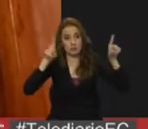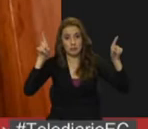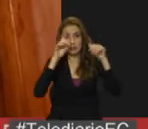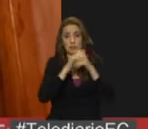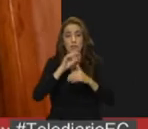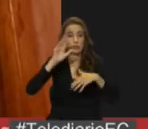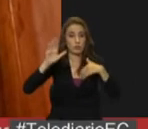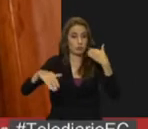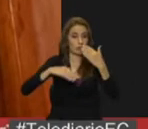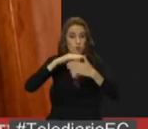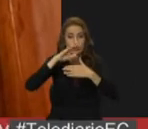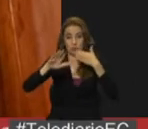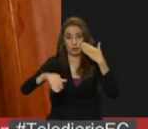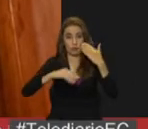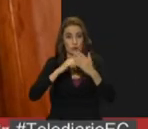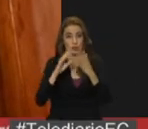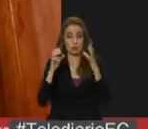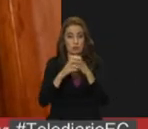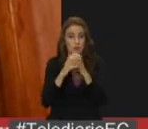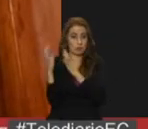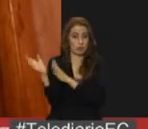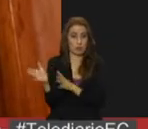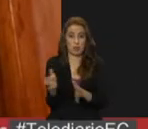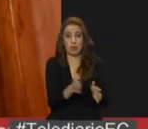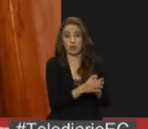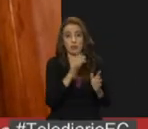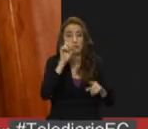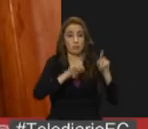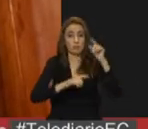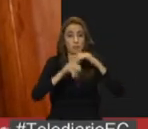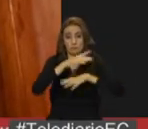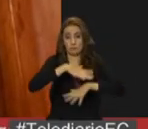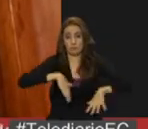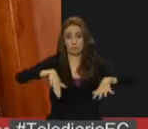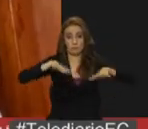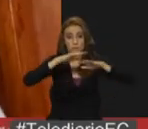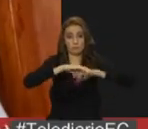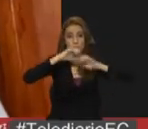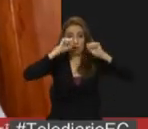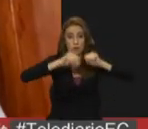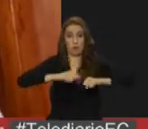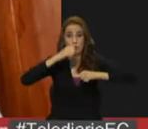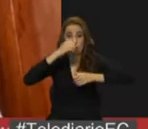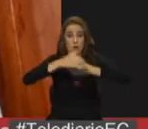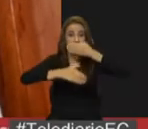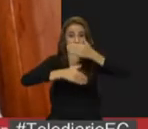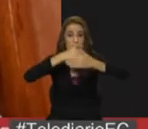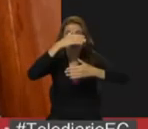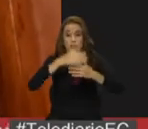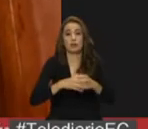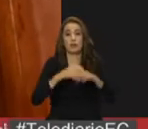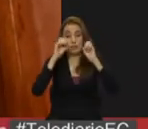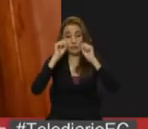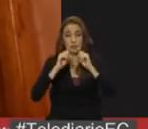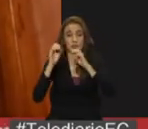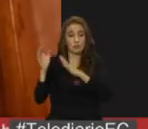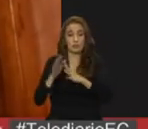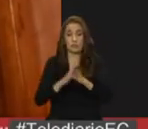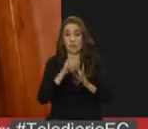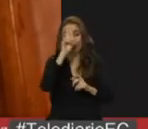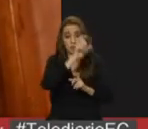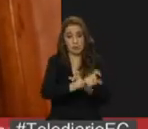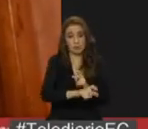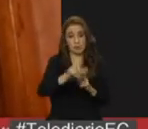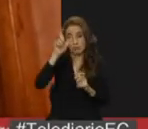empresas de todos sus administradores, sus accionistas. No vemos medidas cautelares tampoco a título personal contra